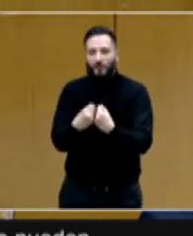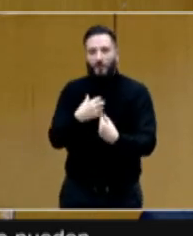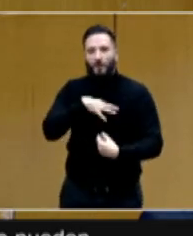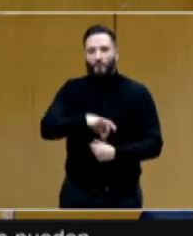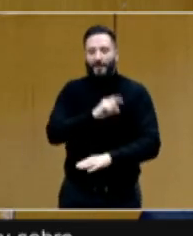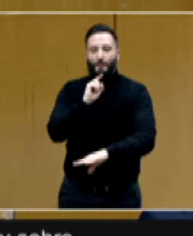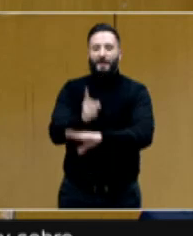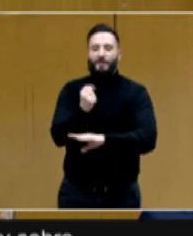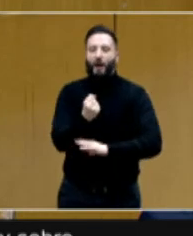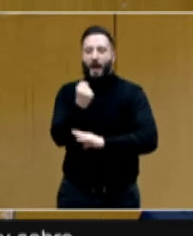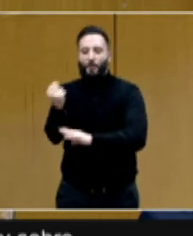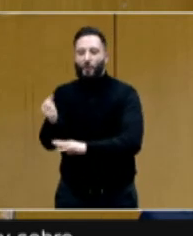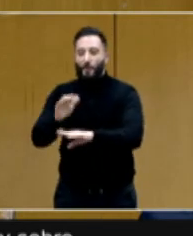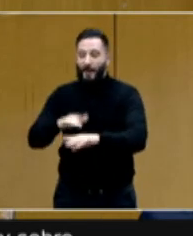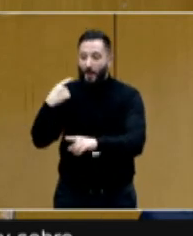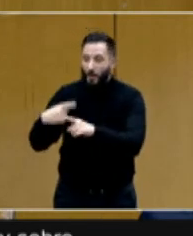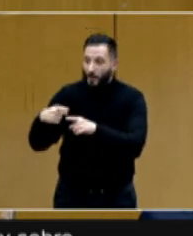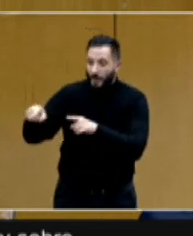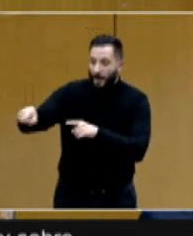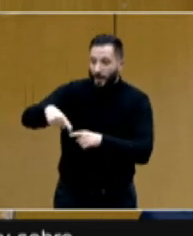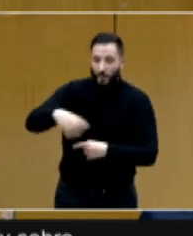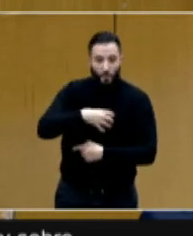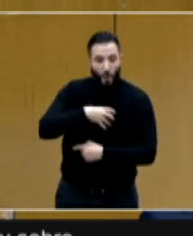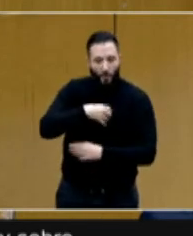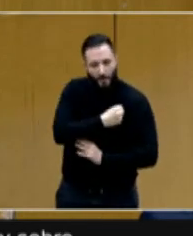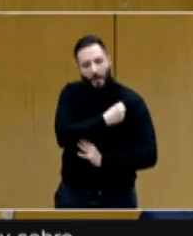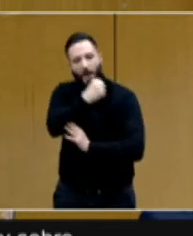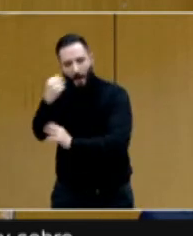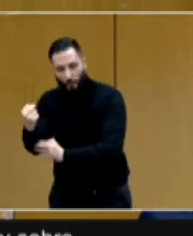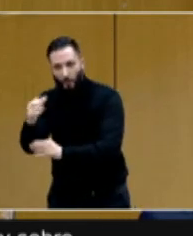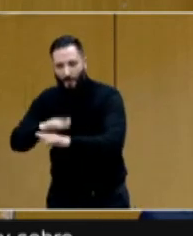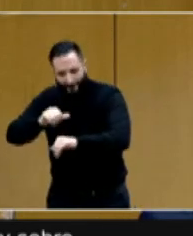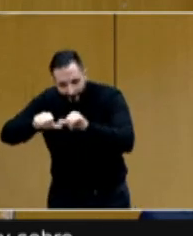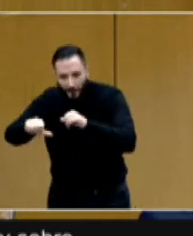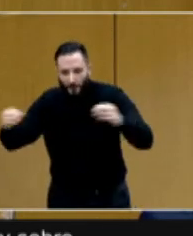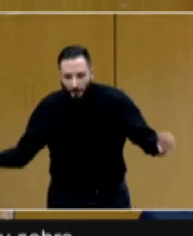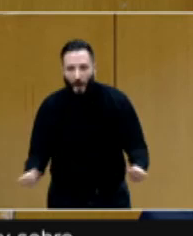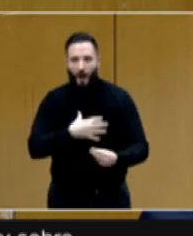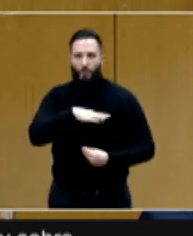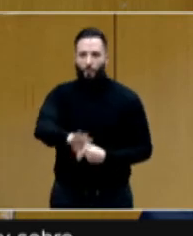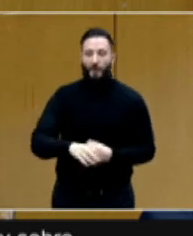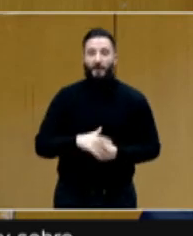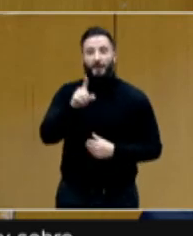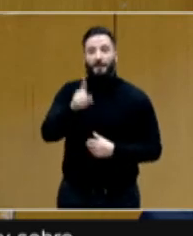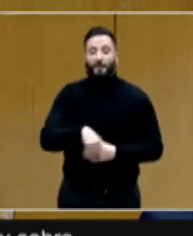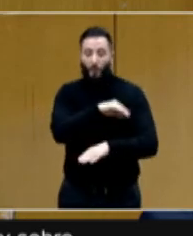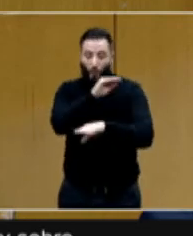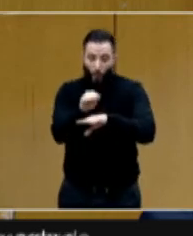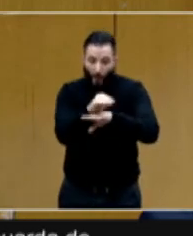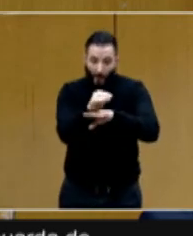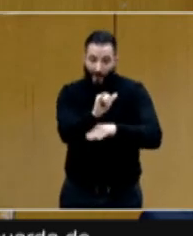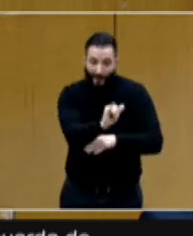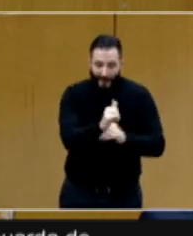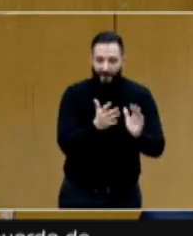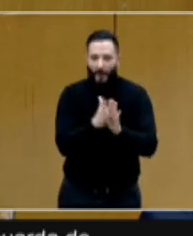en aquello que no se esté previsto en el mismo que se curador No puede haber Guardado de hecho salvo que